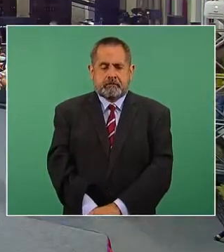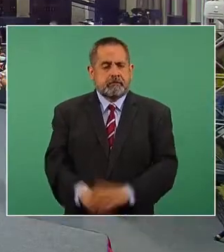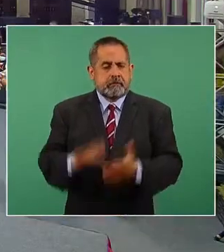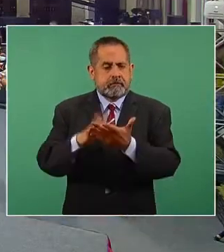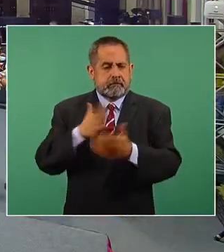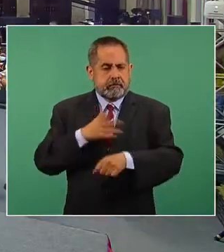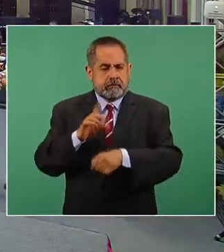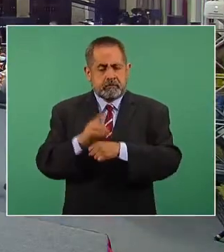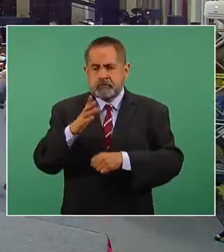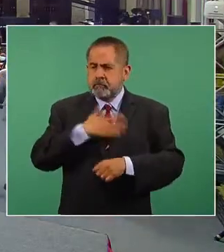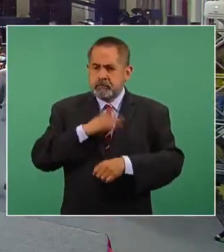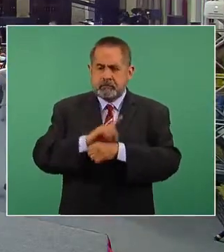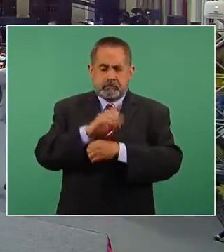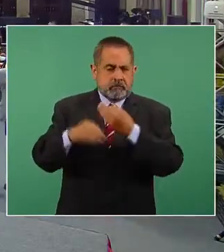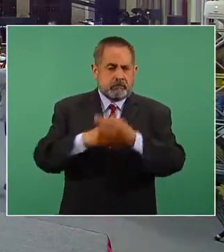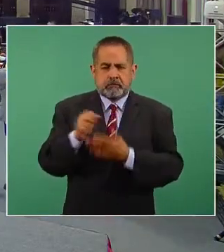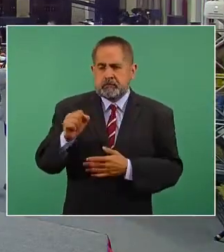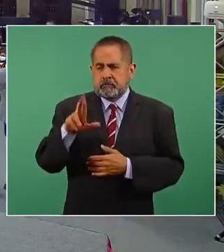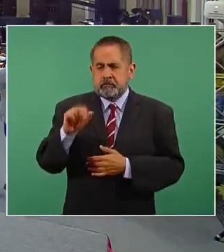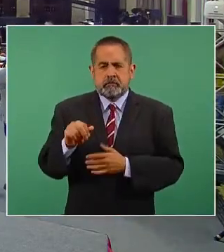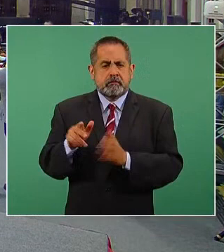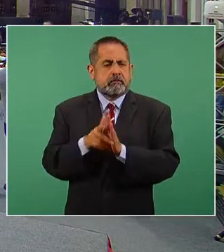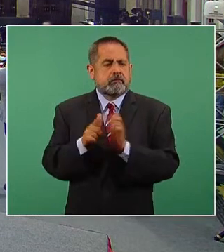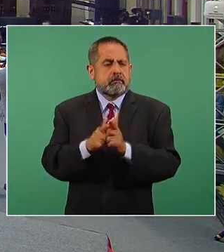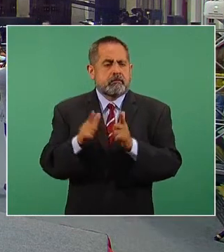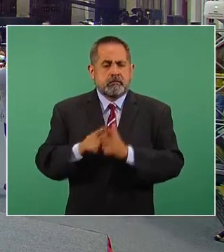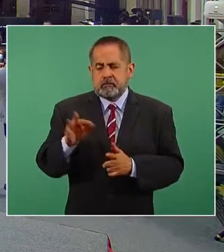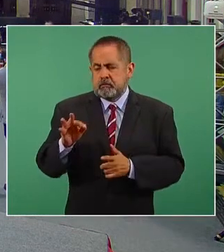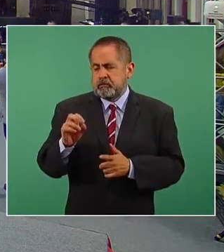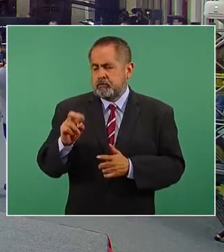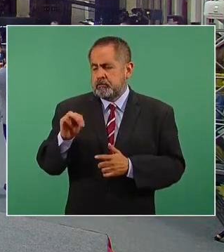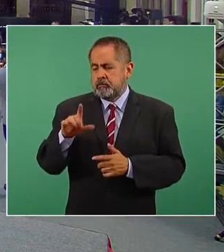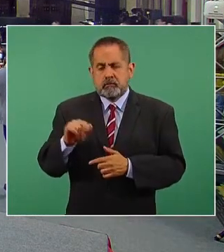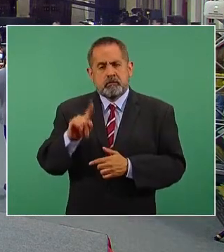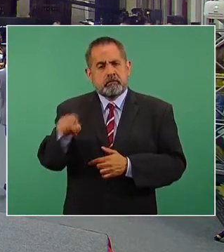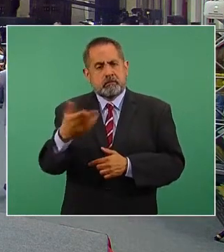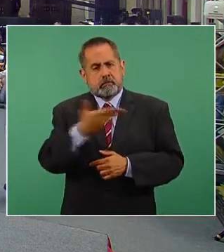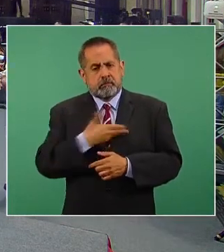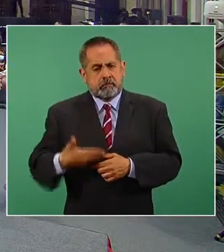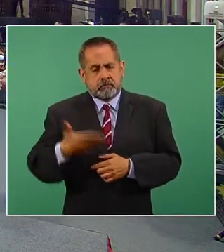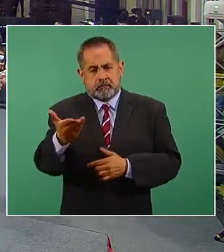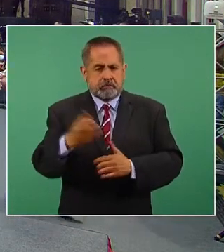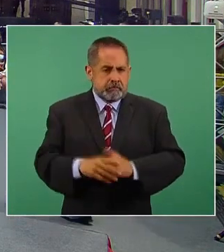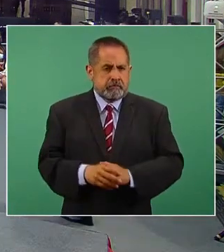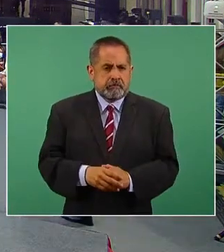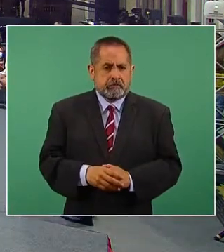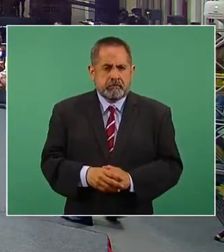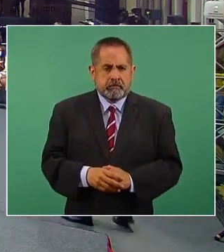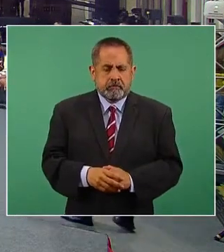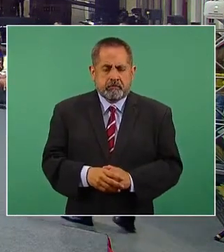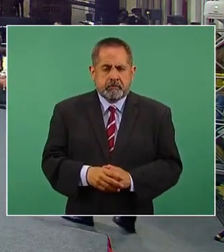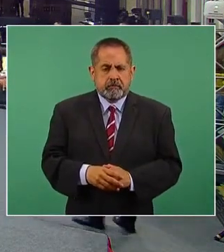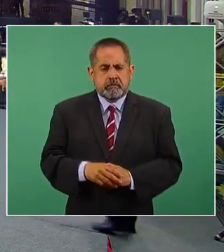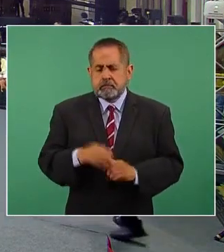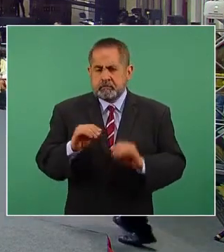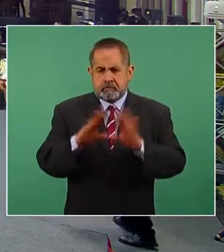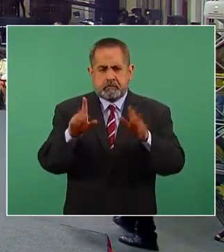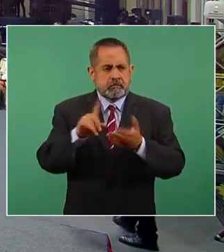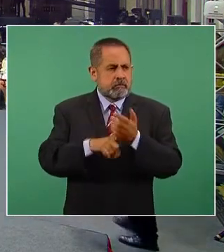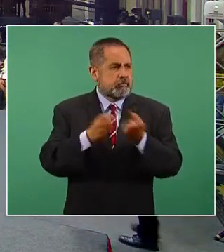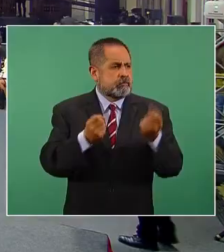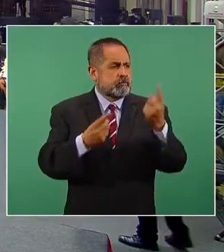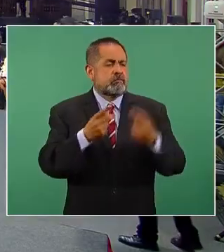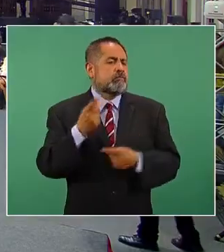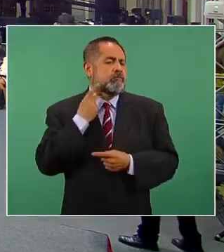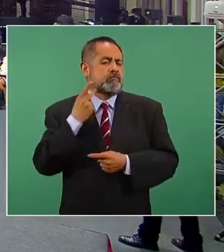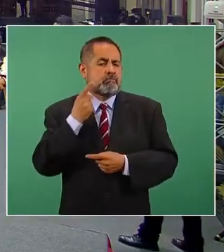Gracias, buenos días a todas. Sara Pablo de Grupo Fórmula. Presidente, sin duda hay políticos, adversarios